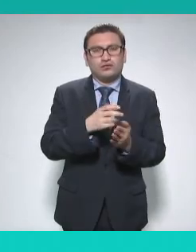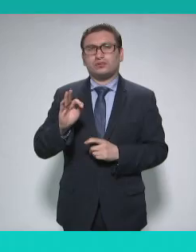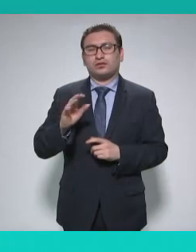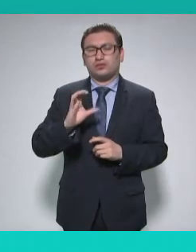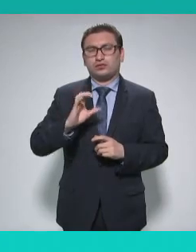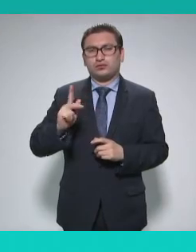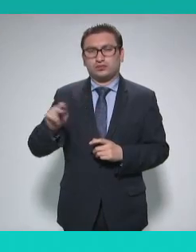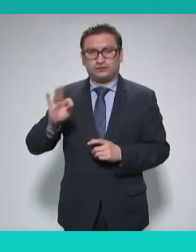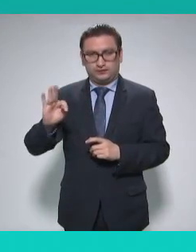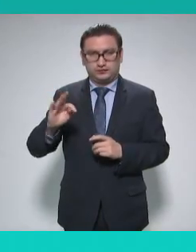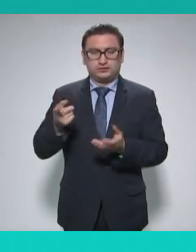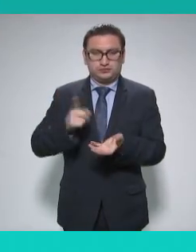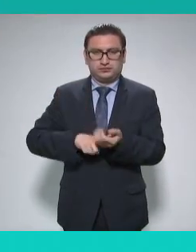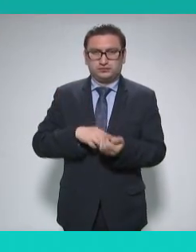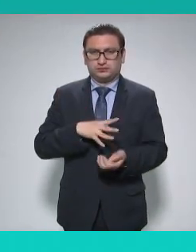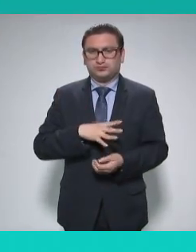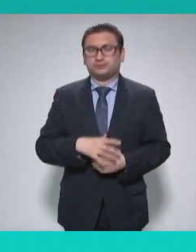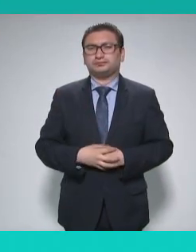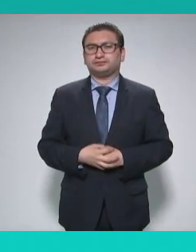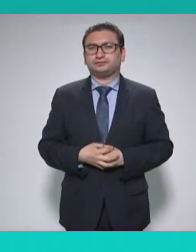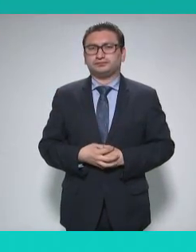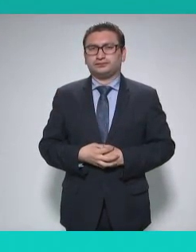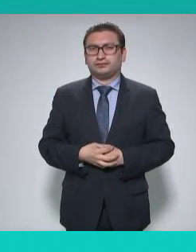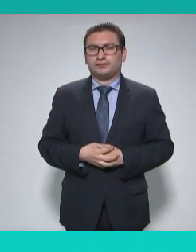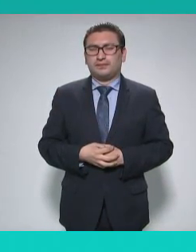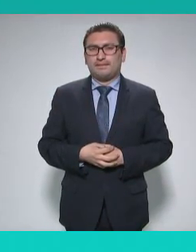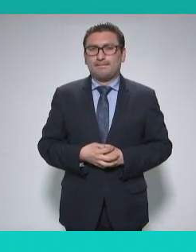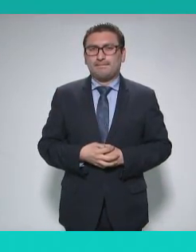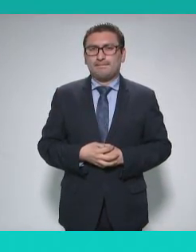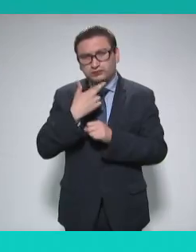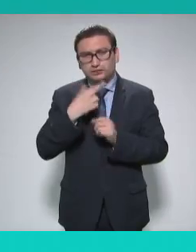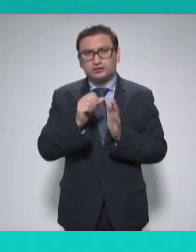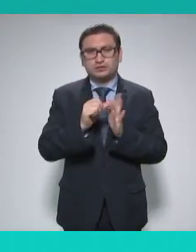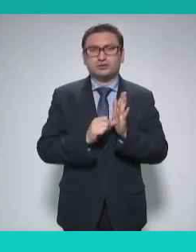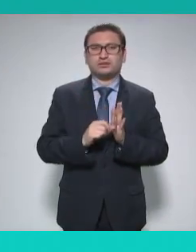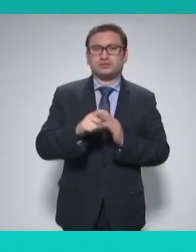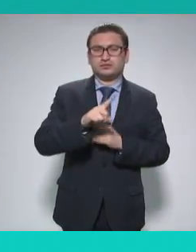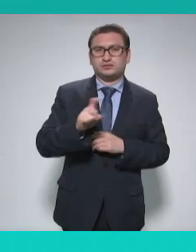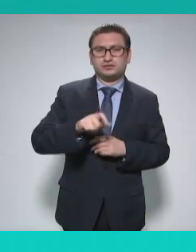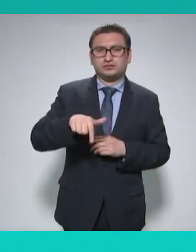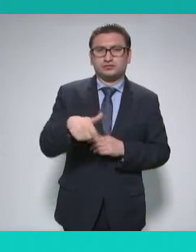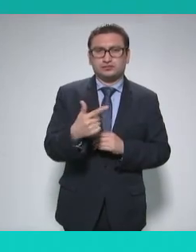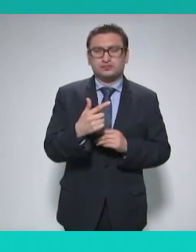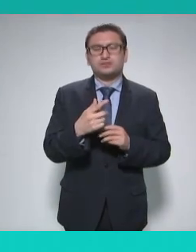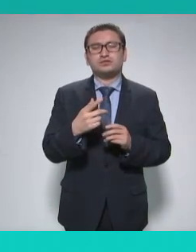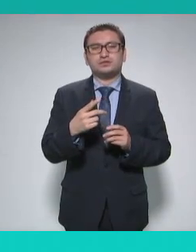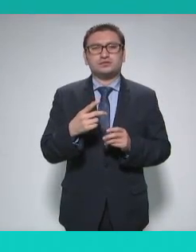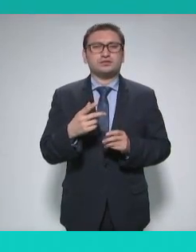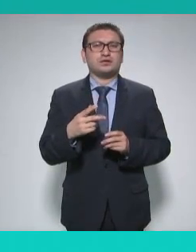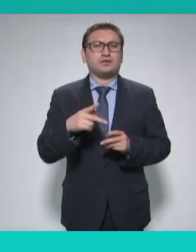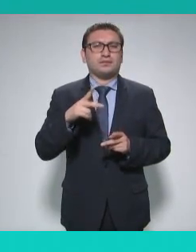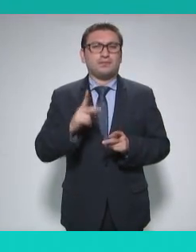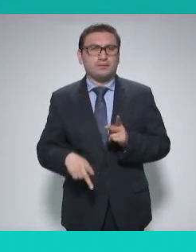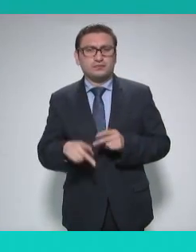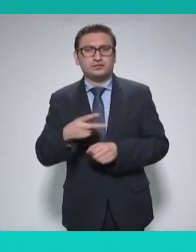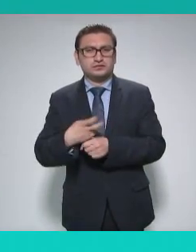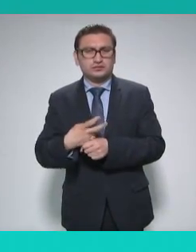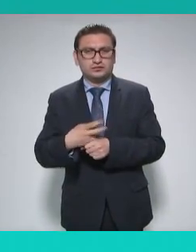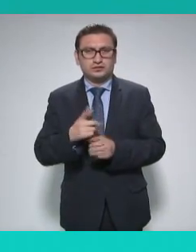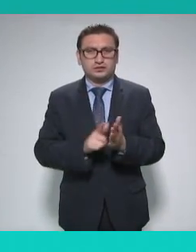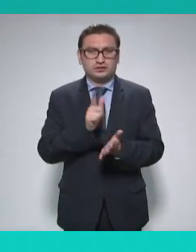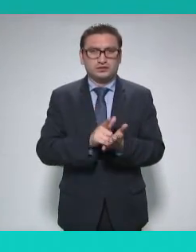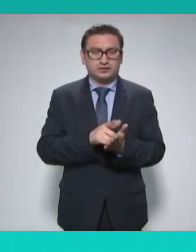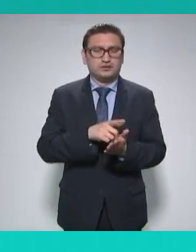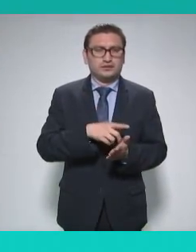república reconoció que abrió una carpeta de investigación por los delitos de cohecho y enriquecimiento ilícito cometidos presuntamente por servidores y